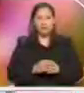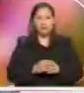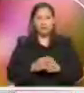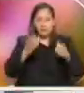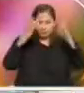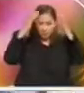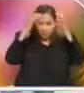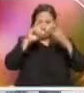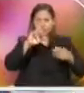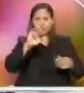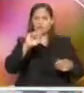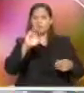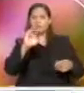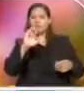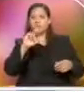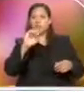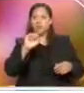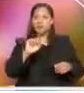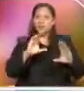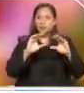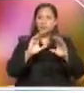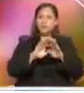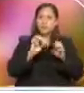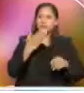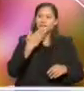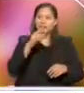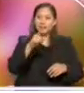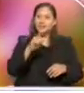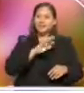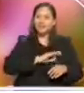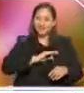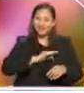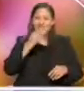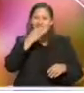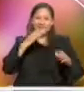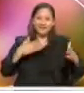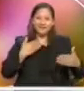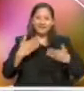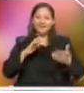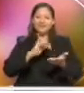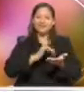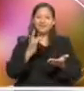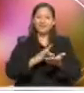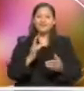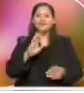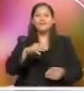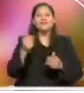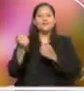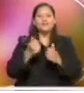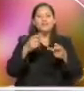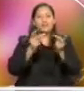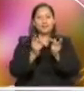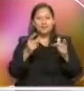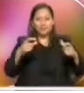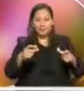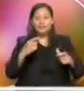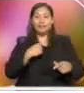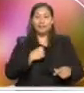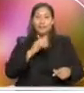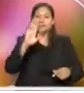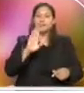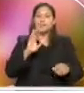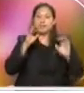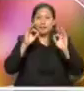Chef Luis Carlos, nos va a enseñar un... ¿Cómo estás? Bien, ¿y tú? Bien. Feliz Pascua. Gracias, sí. Oye, nos traes un platillo que a mí me